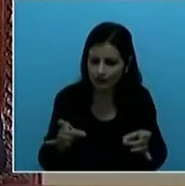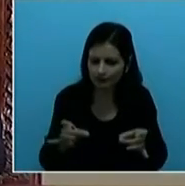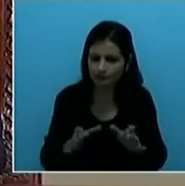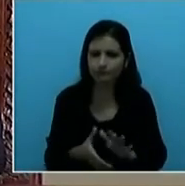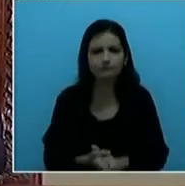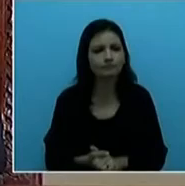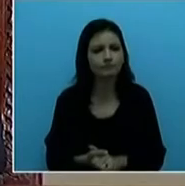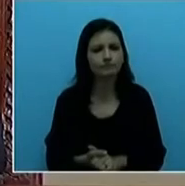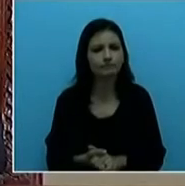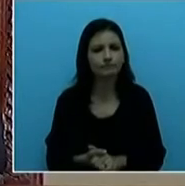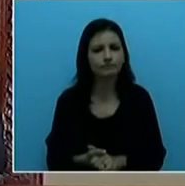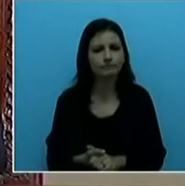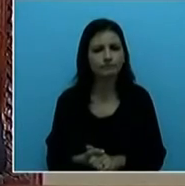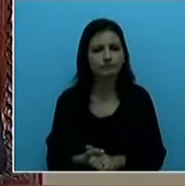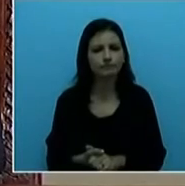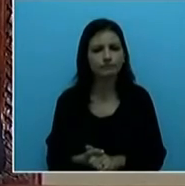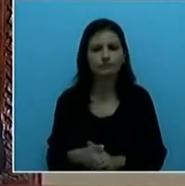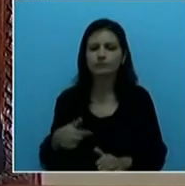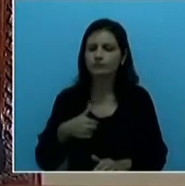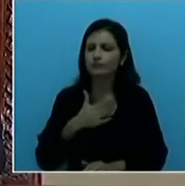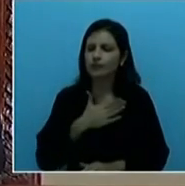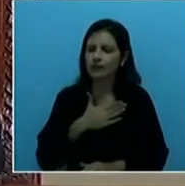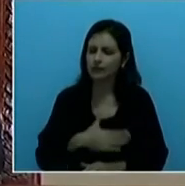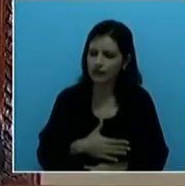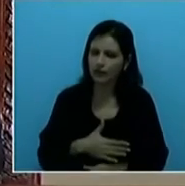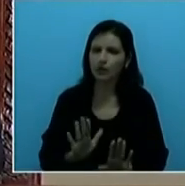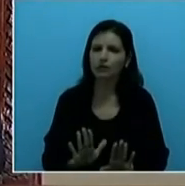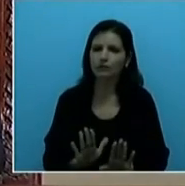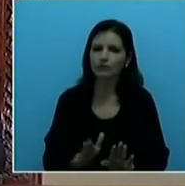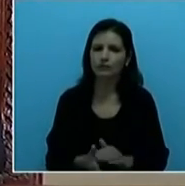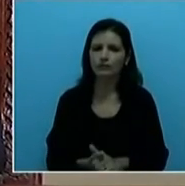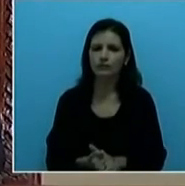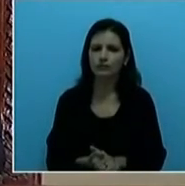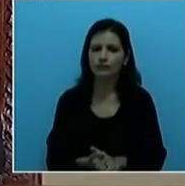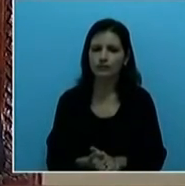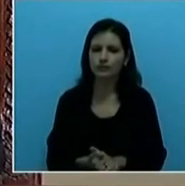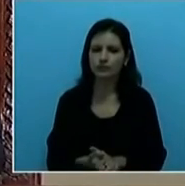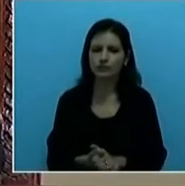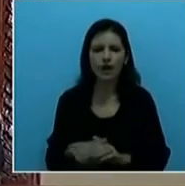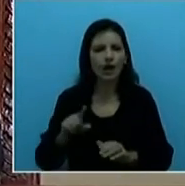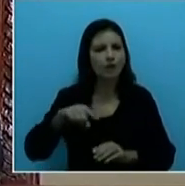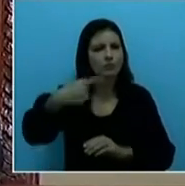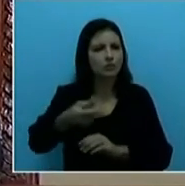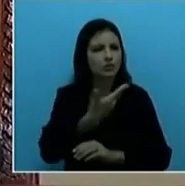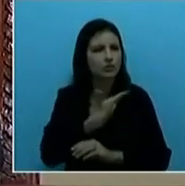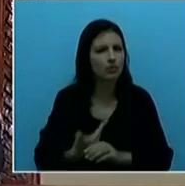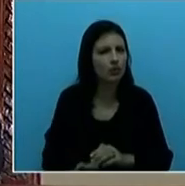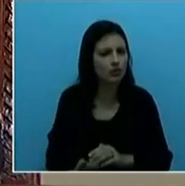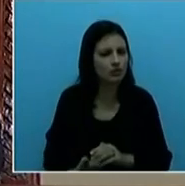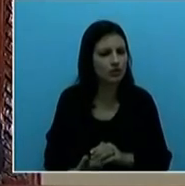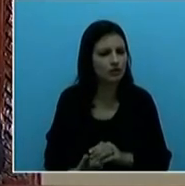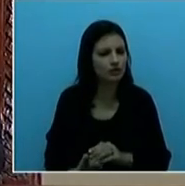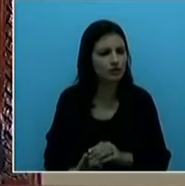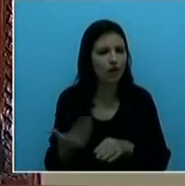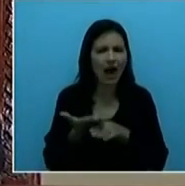tranquilidad enorme porque esto significará que quienes no sucedan ya no tendrán